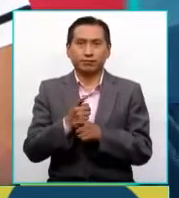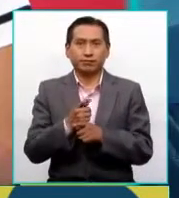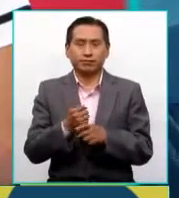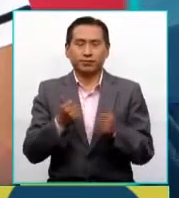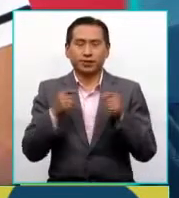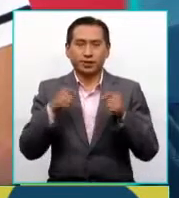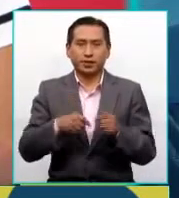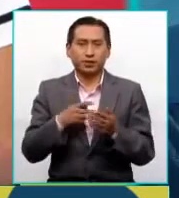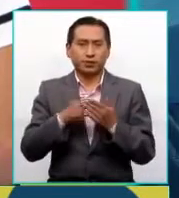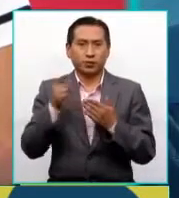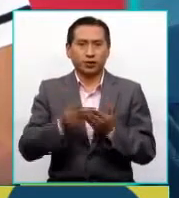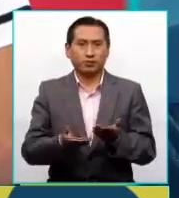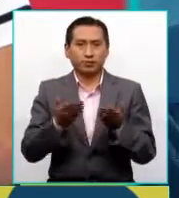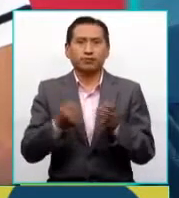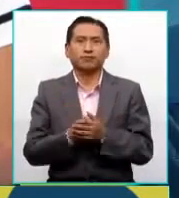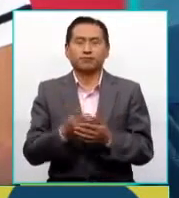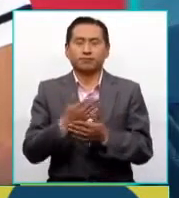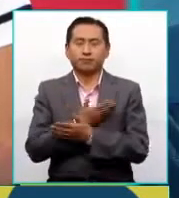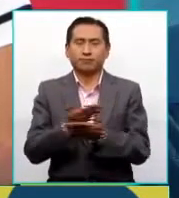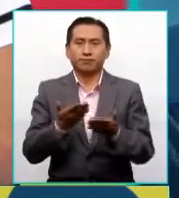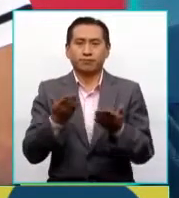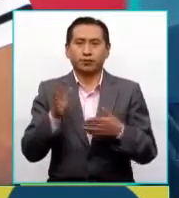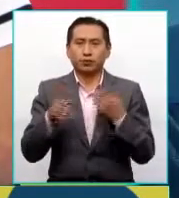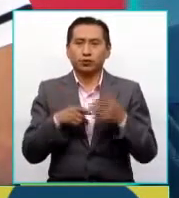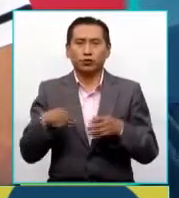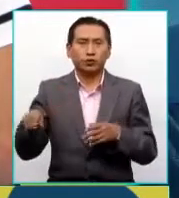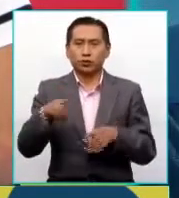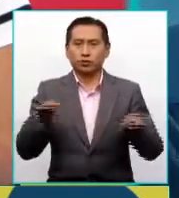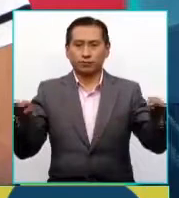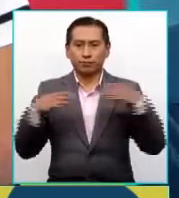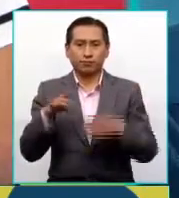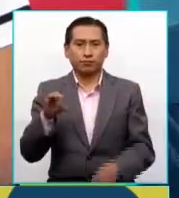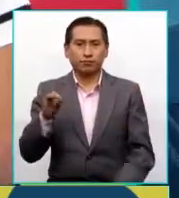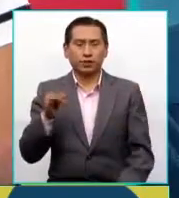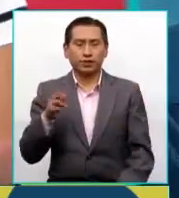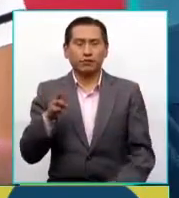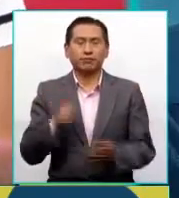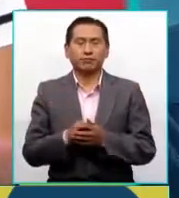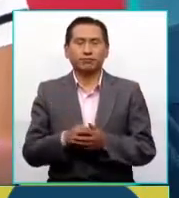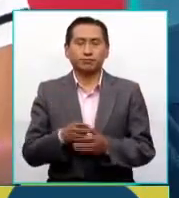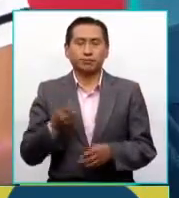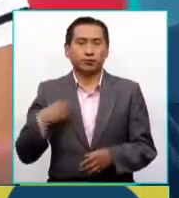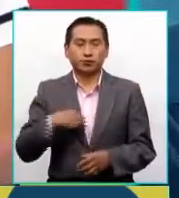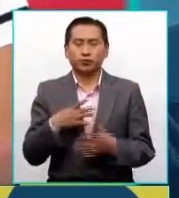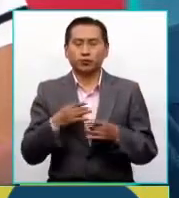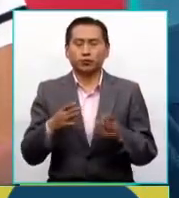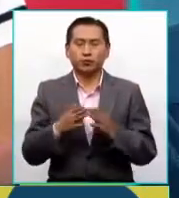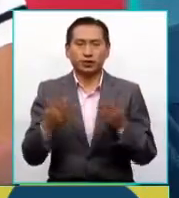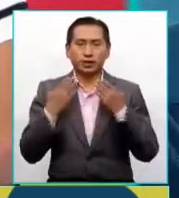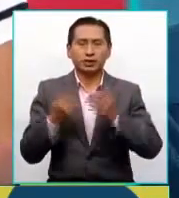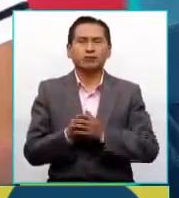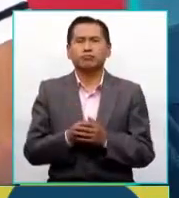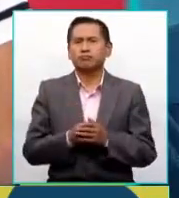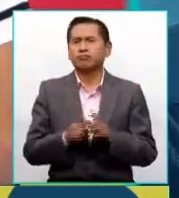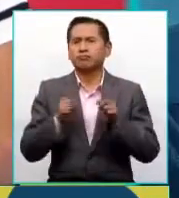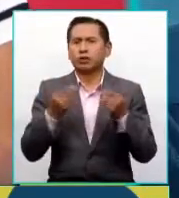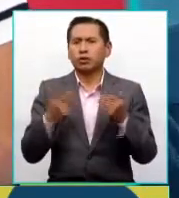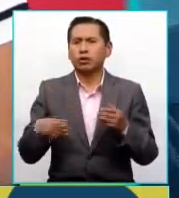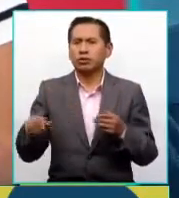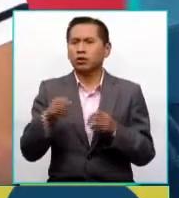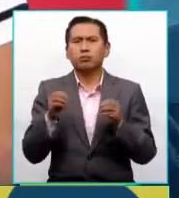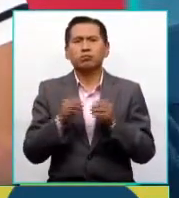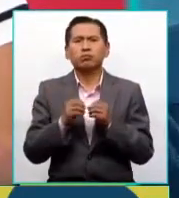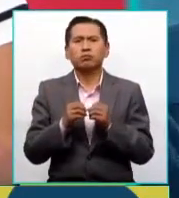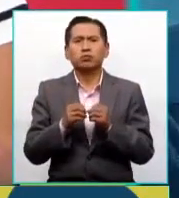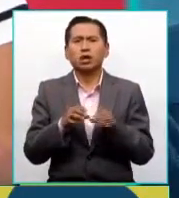gusto estar en tu programa y un saludo a toda la teleaudiencia de Bolivia TV. El gusto es nuestro. Muchísimas gracias. Lucy, hasta este momento, ¿cuáles han